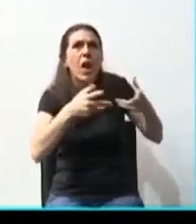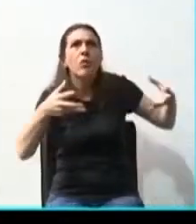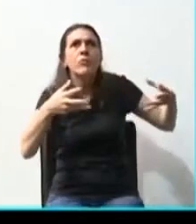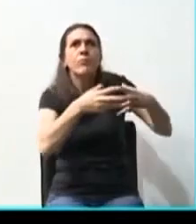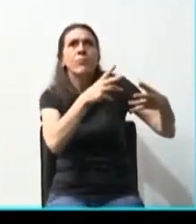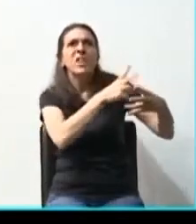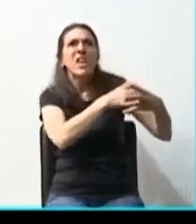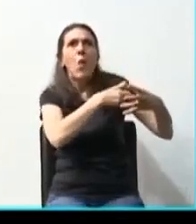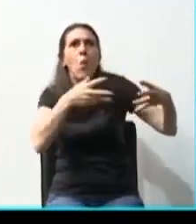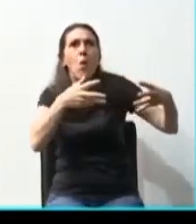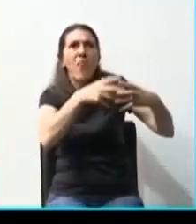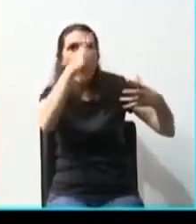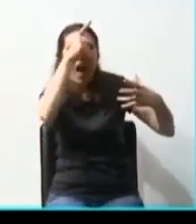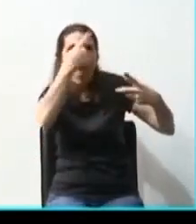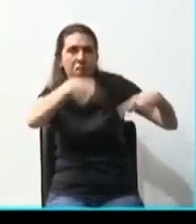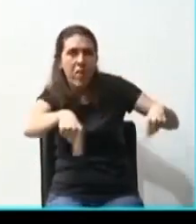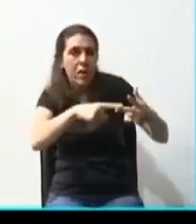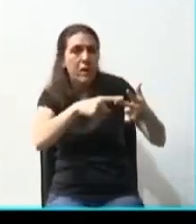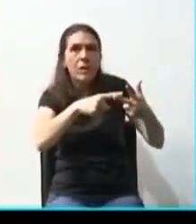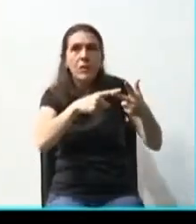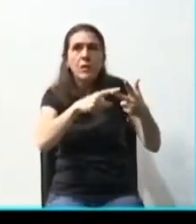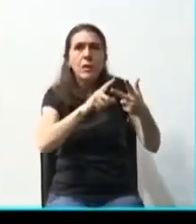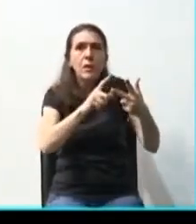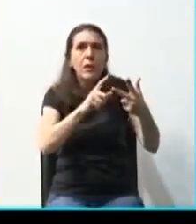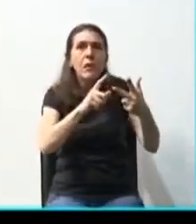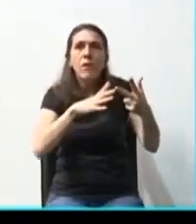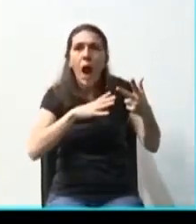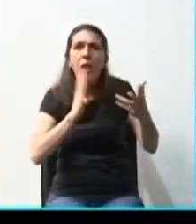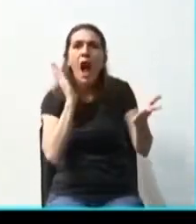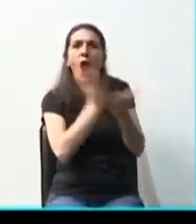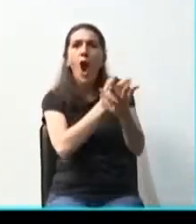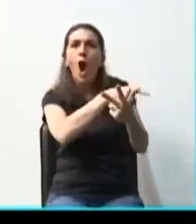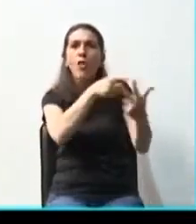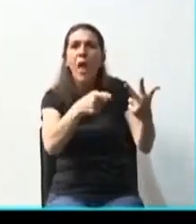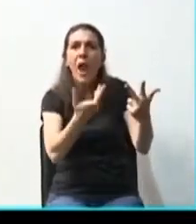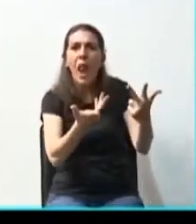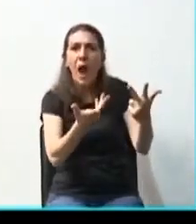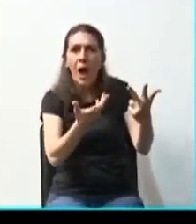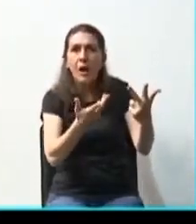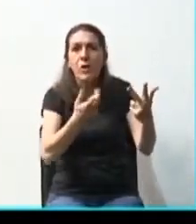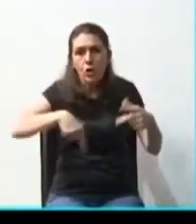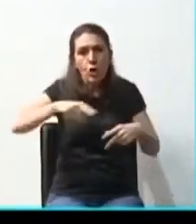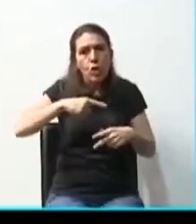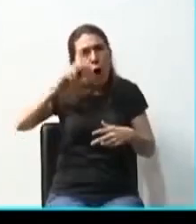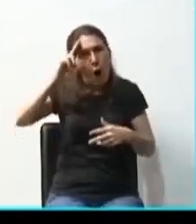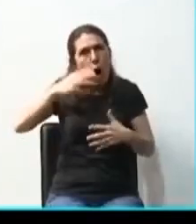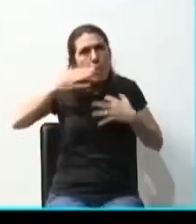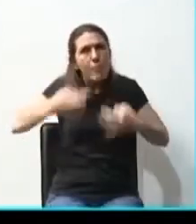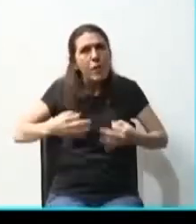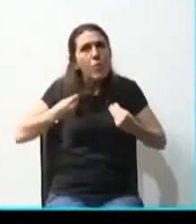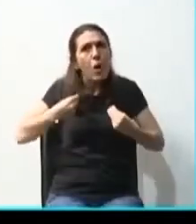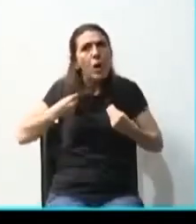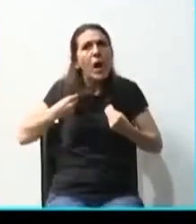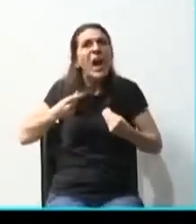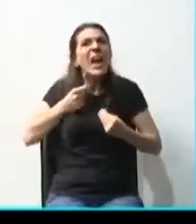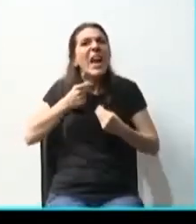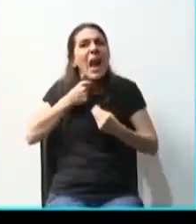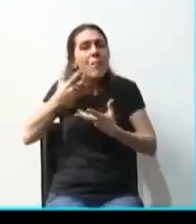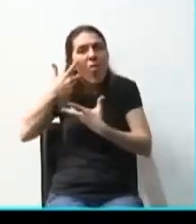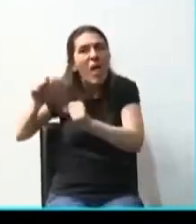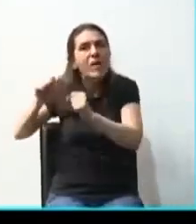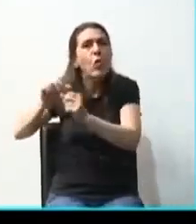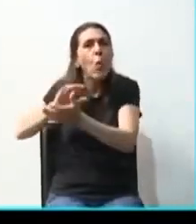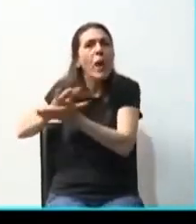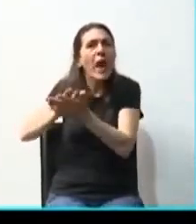seguridad, no tienen realmente la condena que corresponde. Y nosotros, como estamos realmente comprometidos porque ese atentado no quede impune,